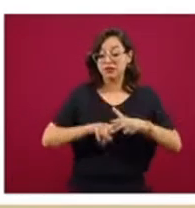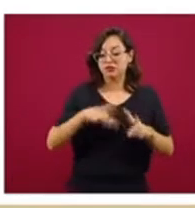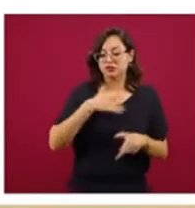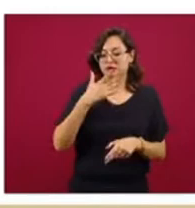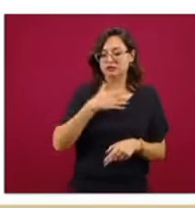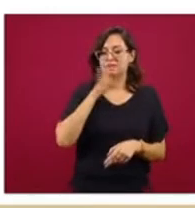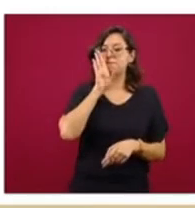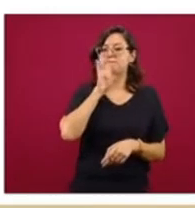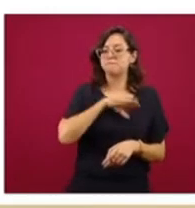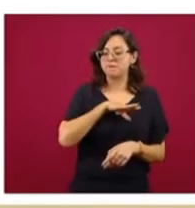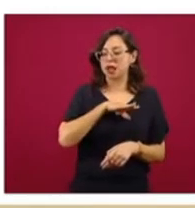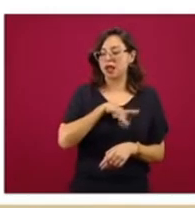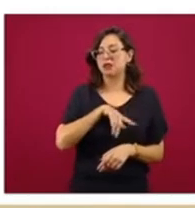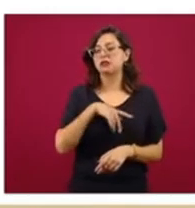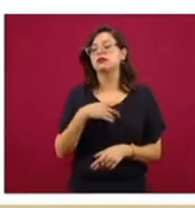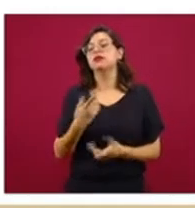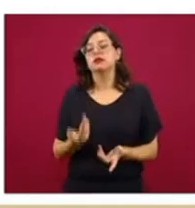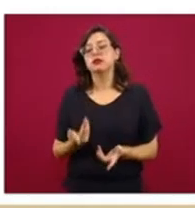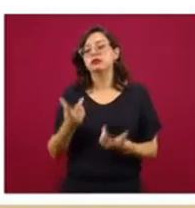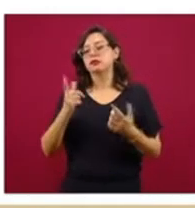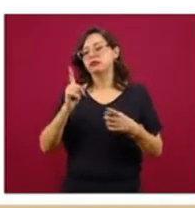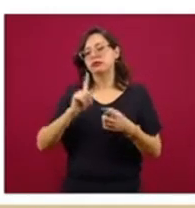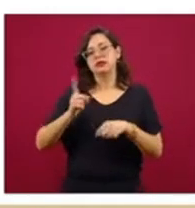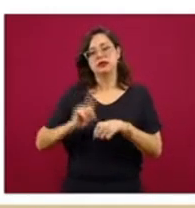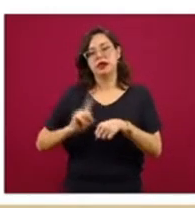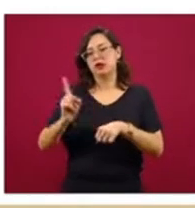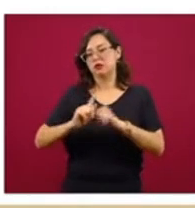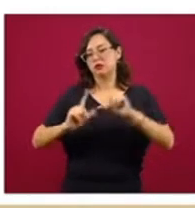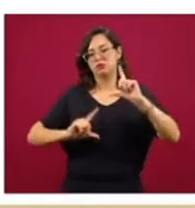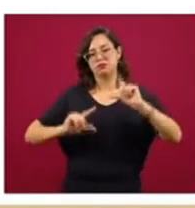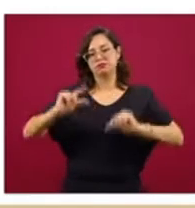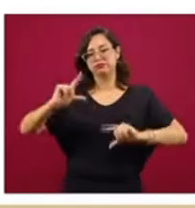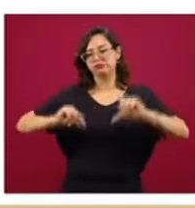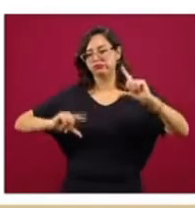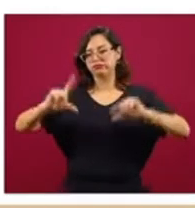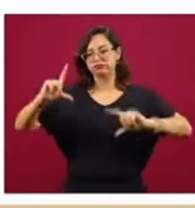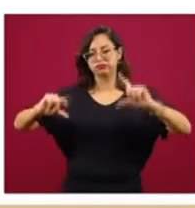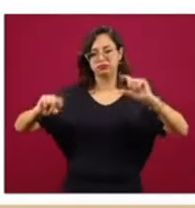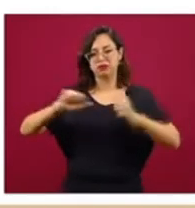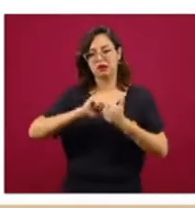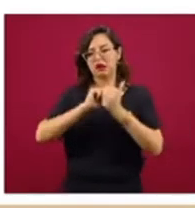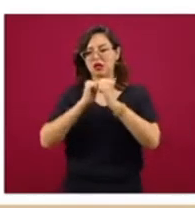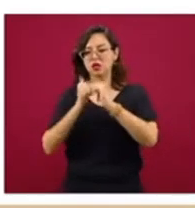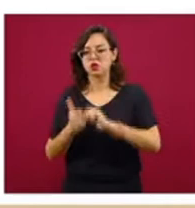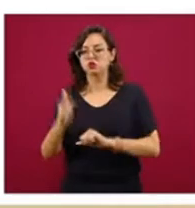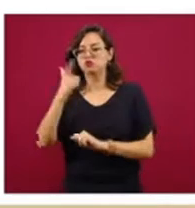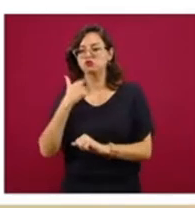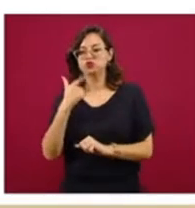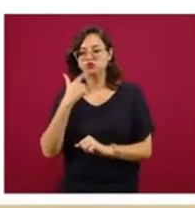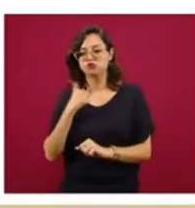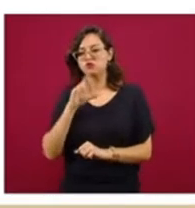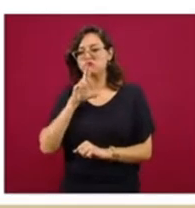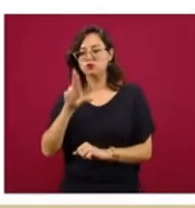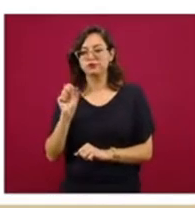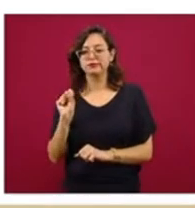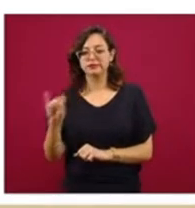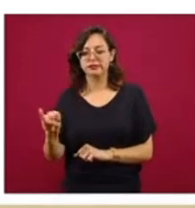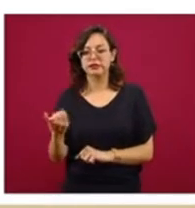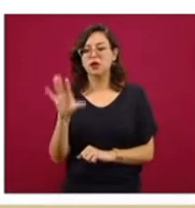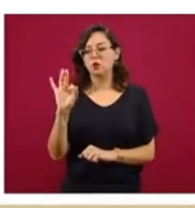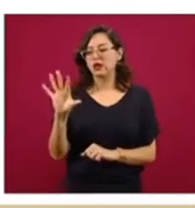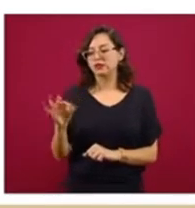todos los días va cambiando de tamaño y empieza a pasar a rojo porque se confirman los casos.